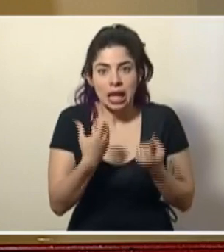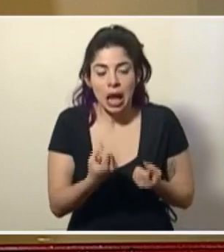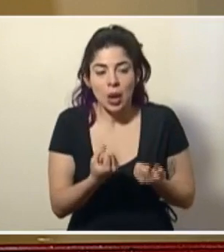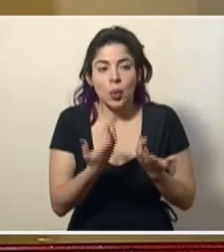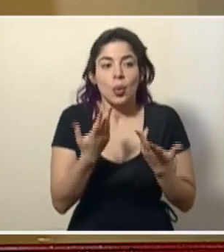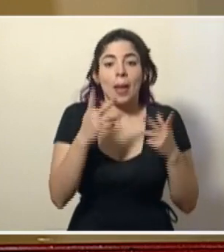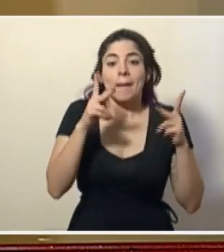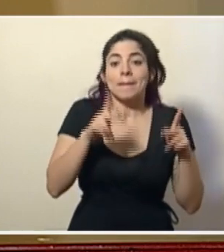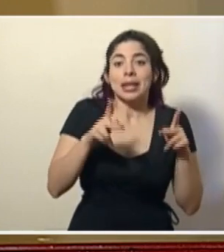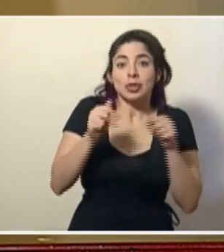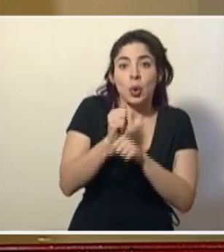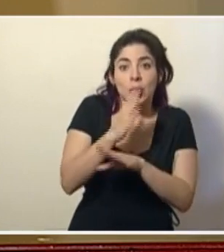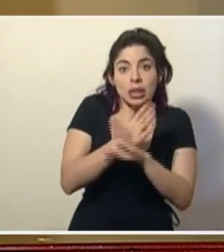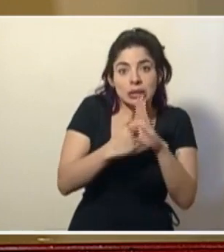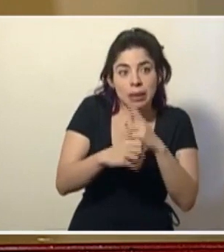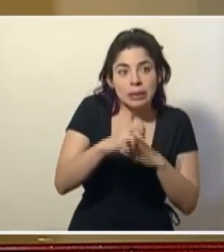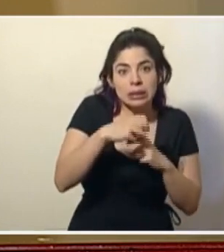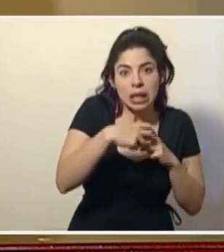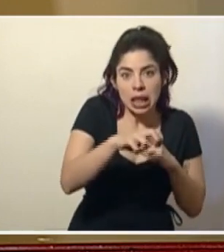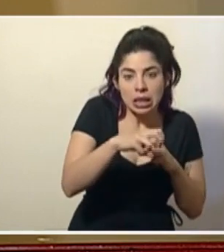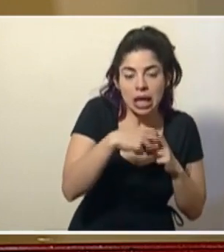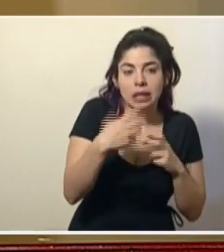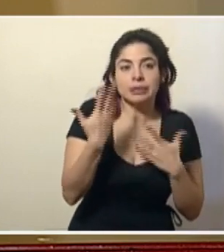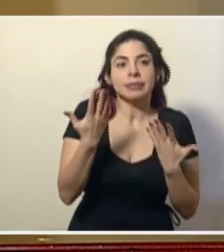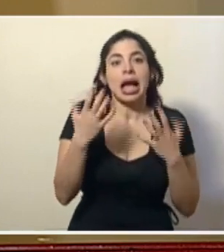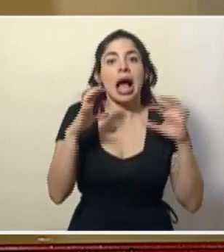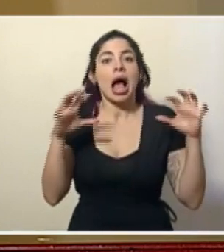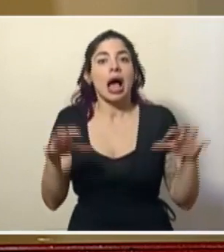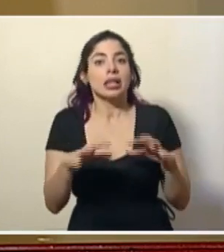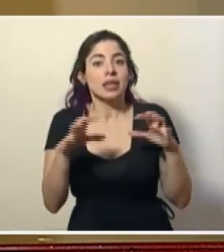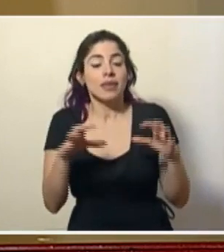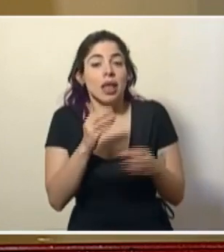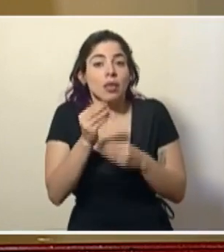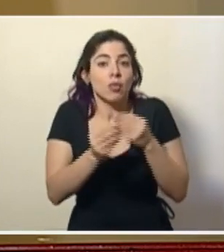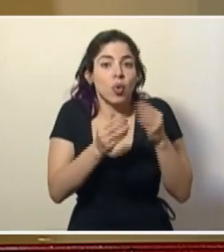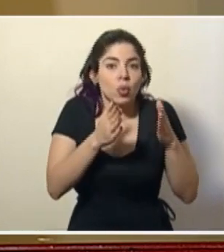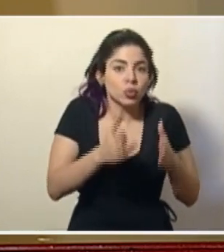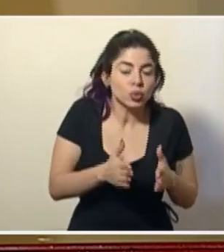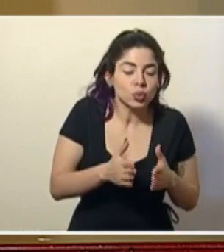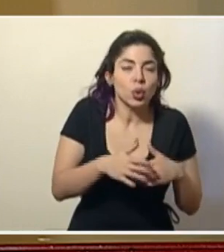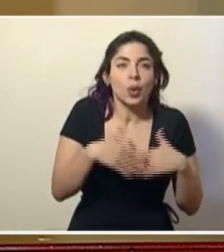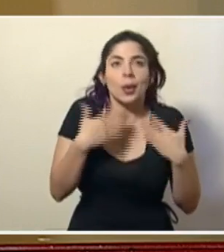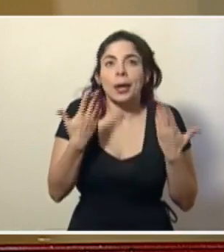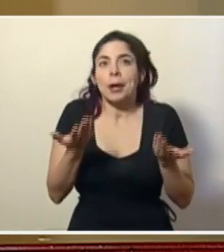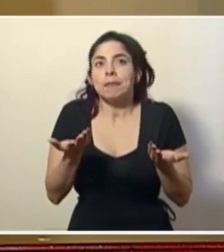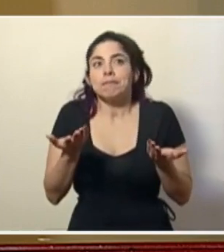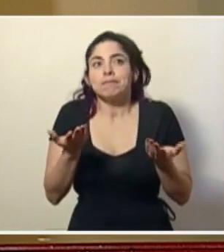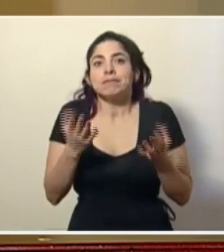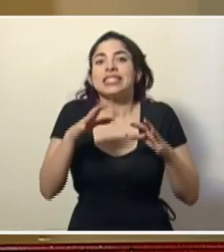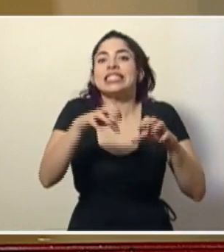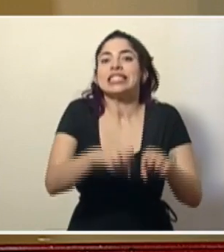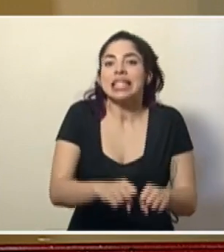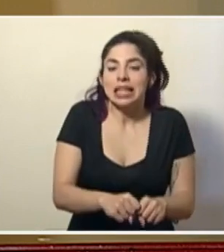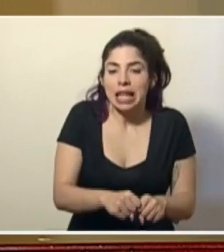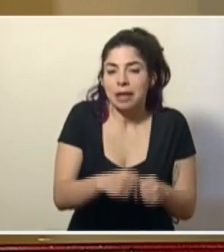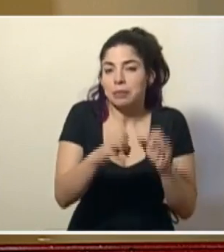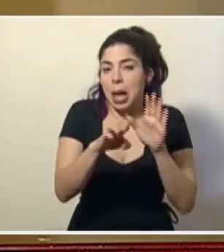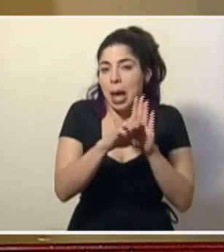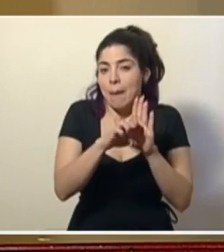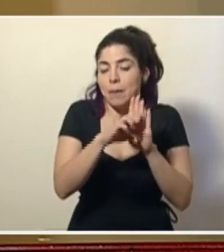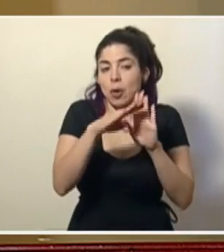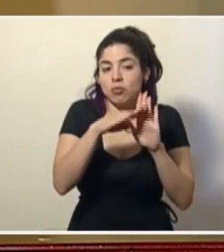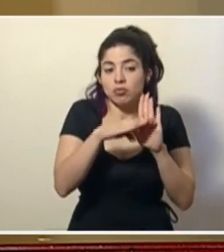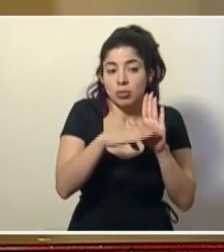el movimiento de personas con discapacidad, las actividades productivas, las citas, por